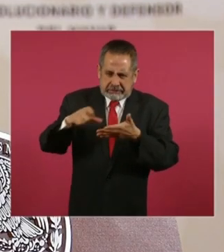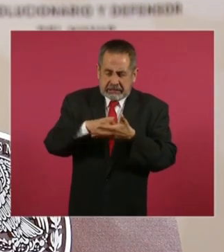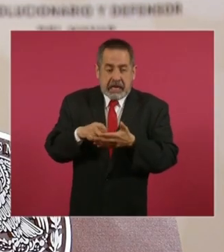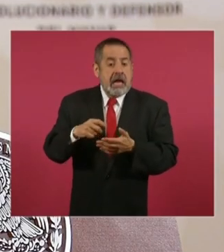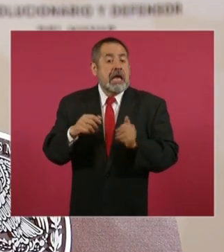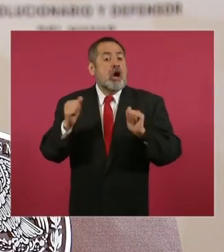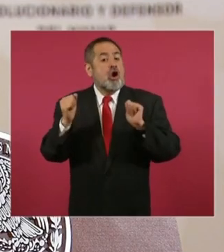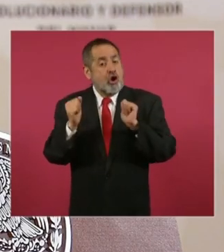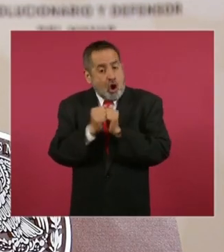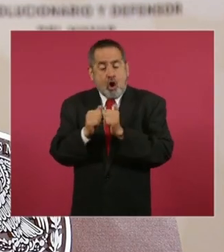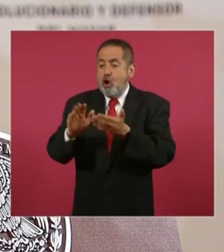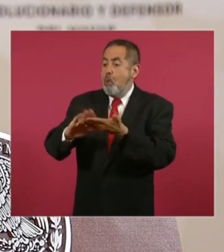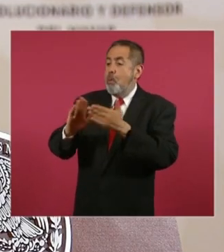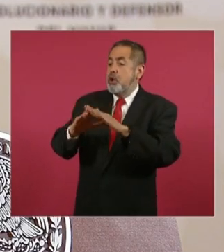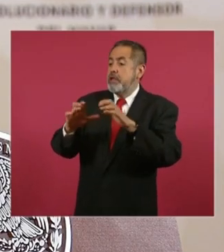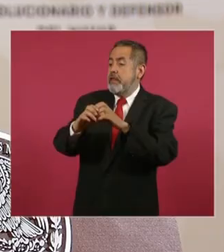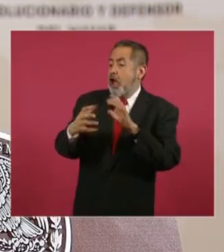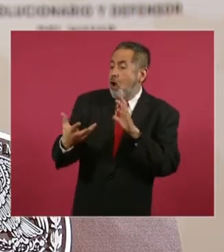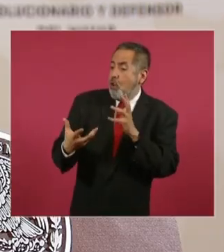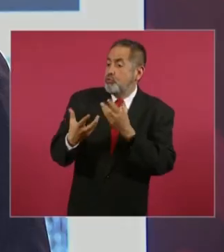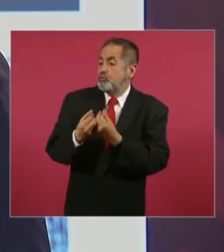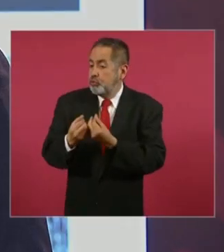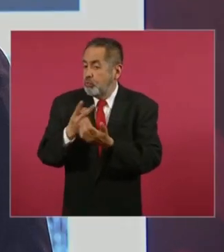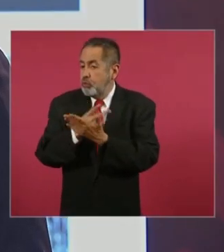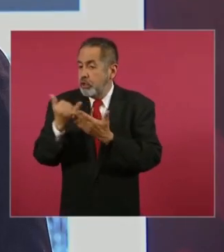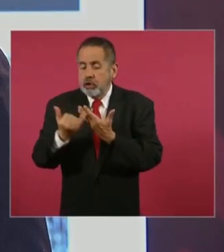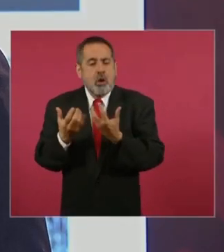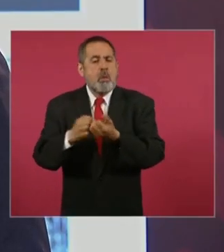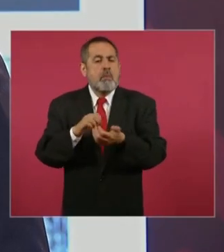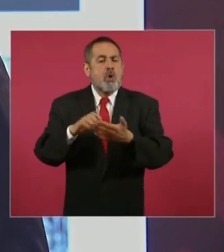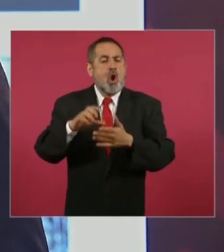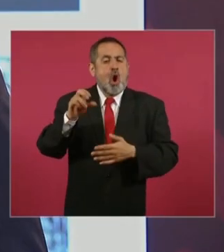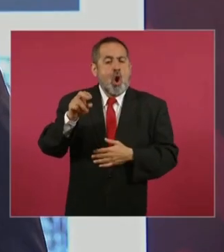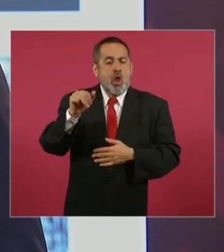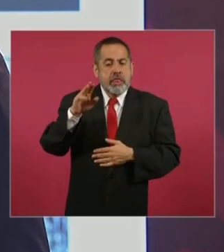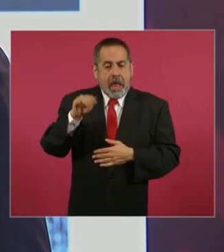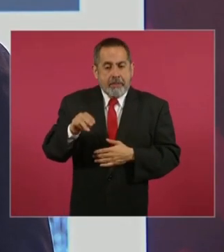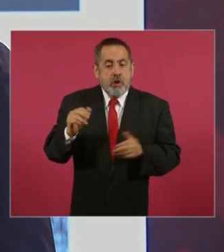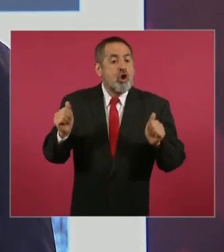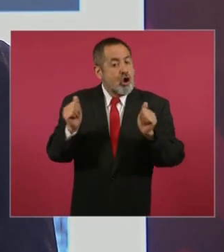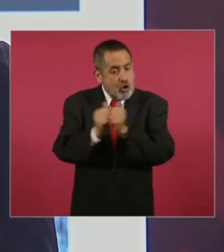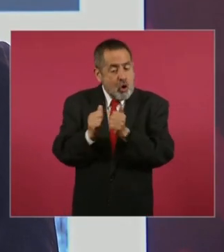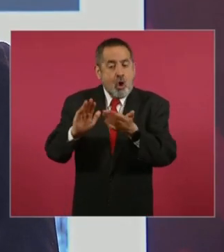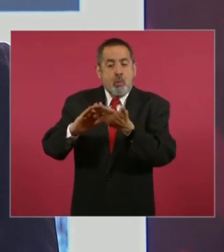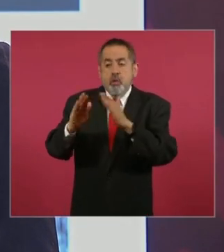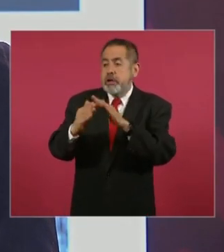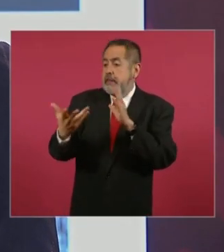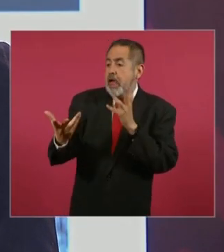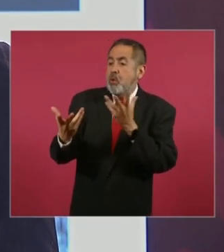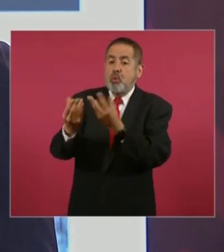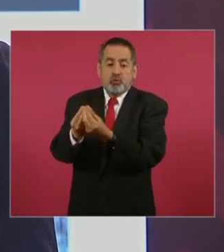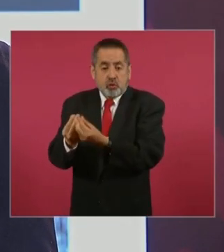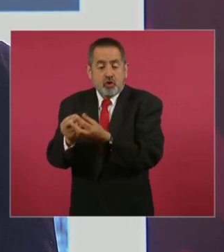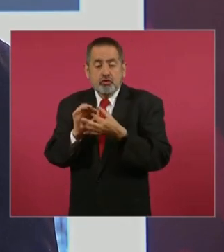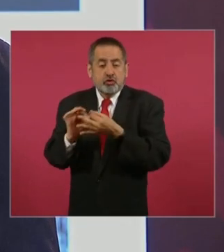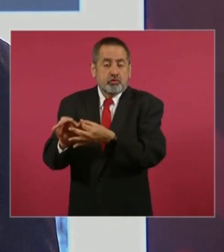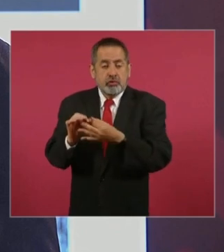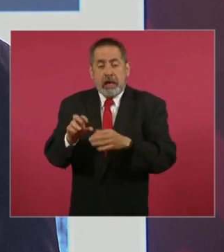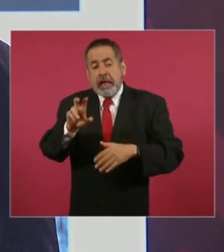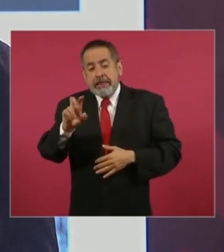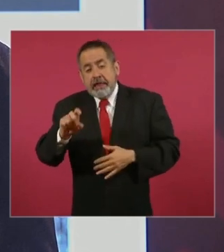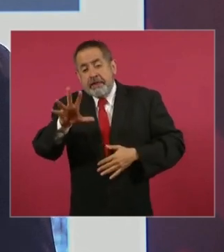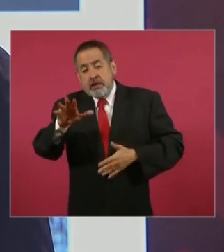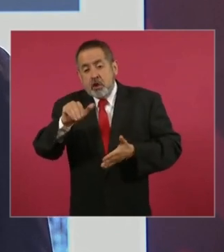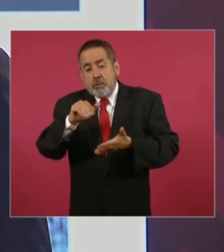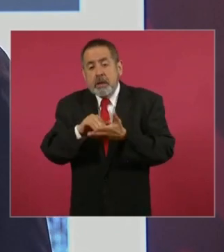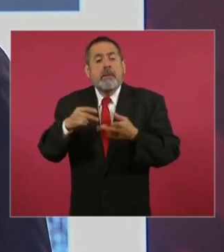las comunidades. Estamos hablando que la CONAM hace su trabajo de la mano de las comunidades. Estamos hablando que son 35